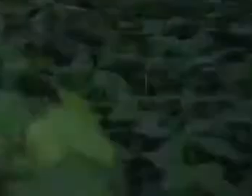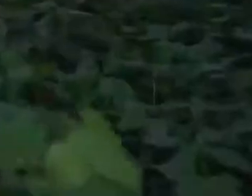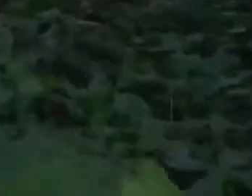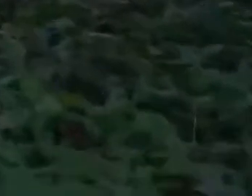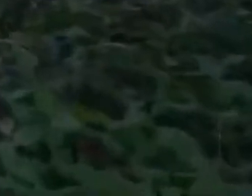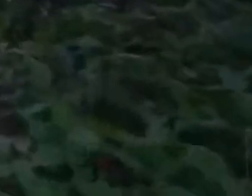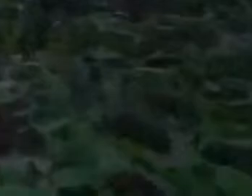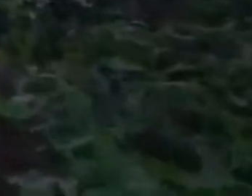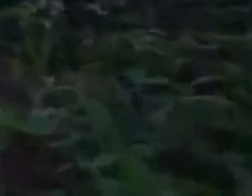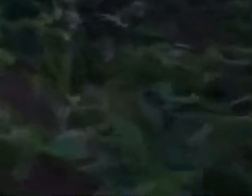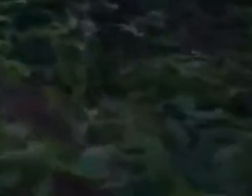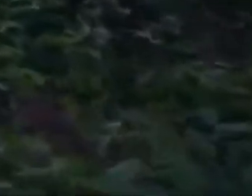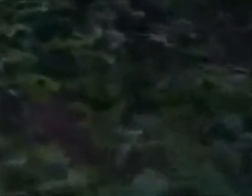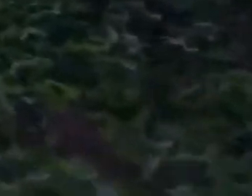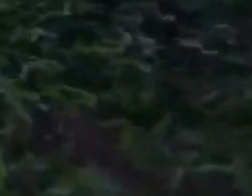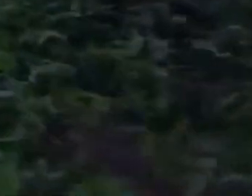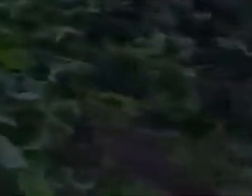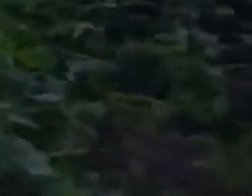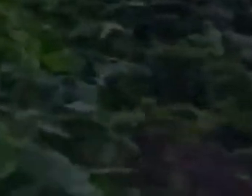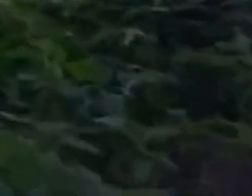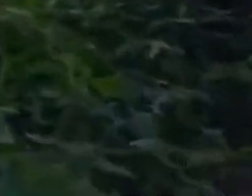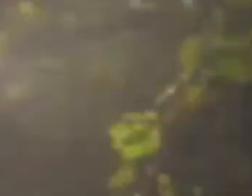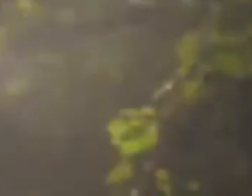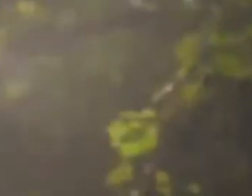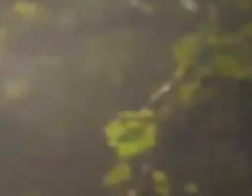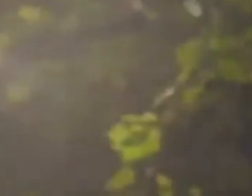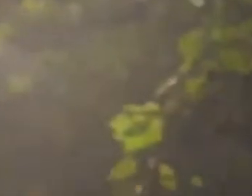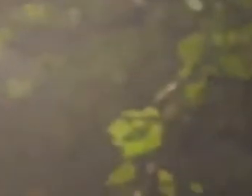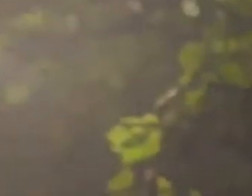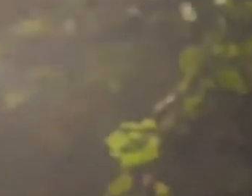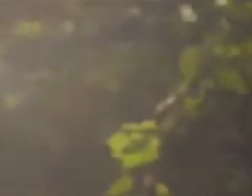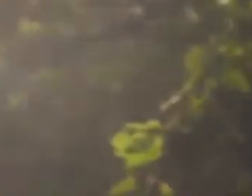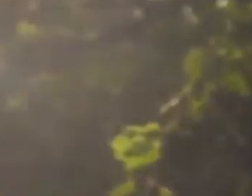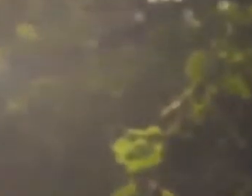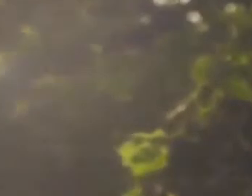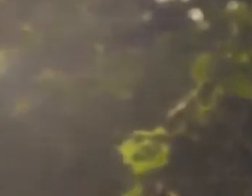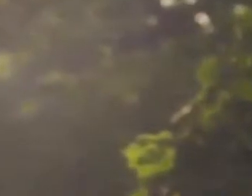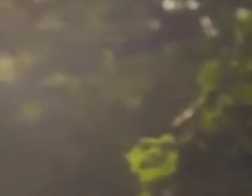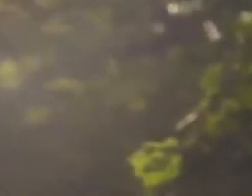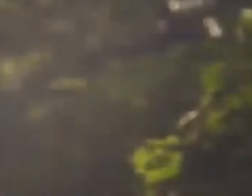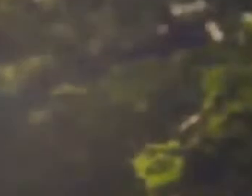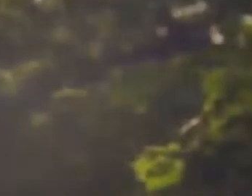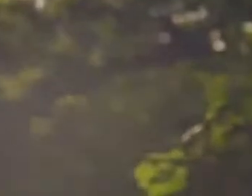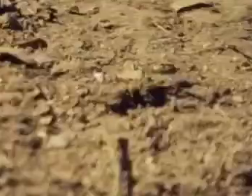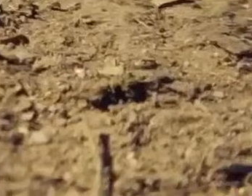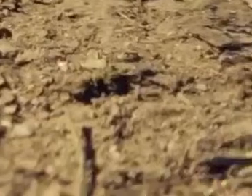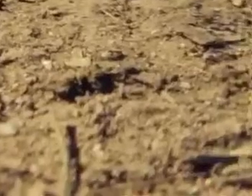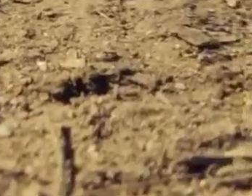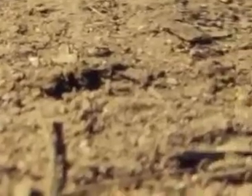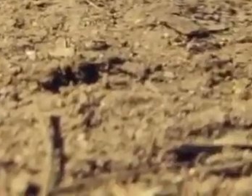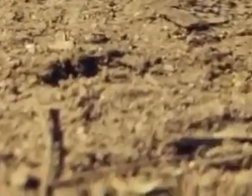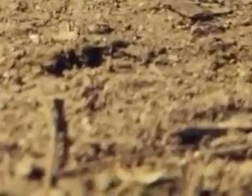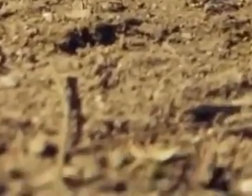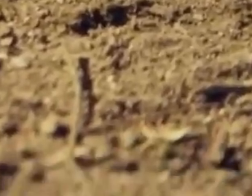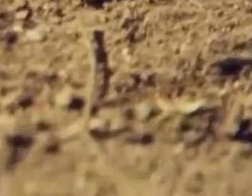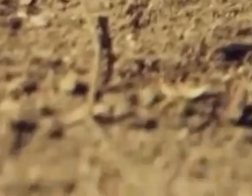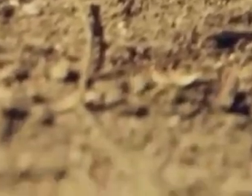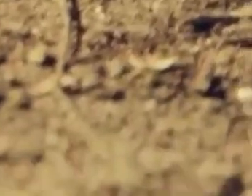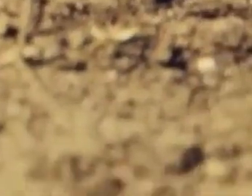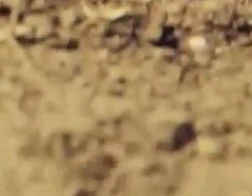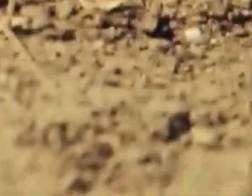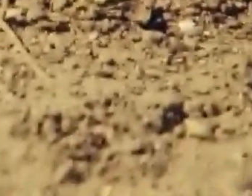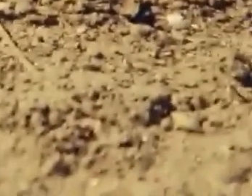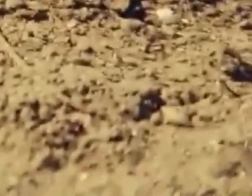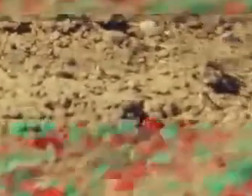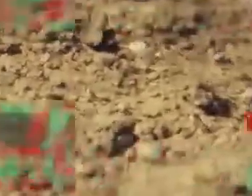La etnobotánica y el conocimiento guayú ha sido heredada no solo para garantizar la sobrevivencia de esta población en el